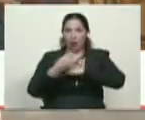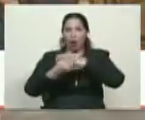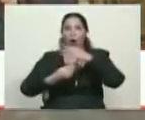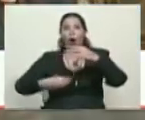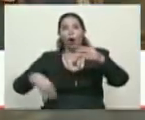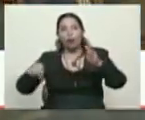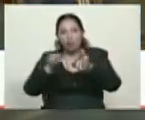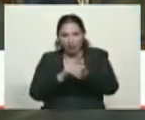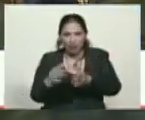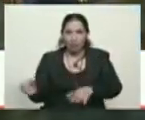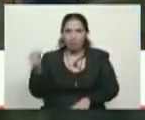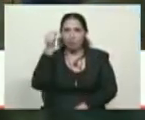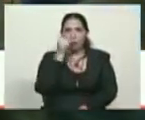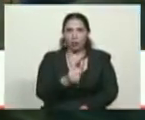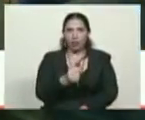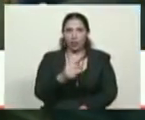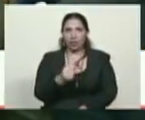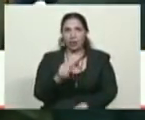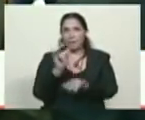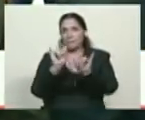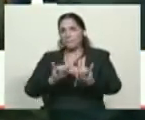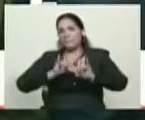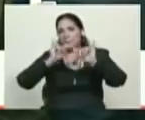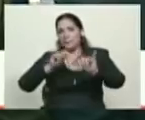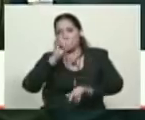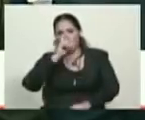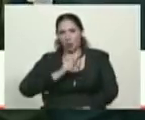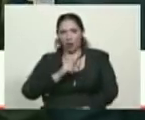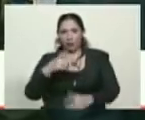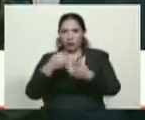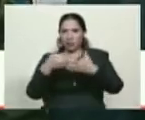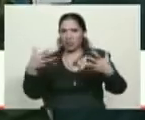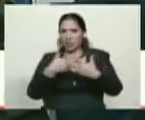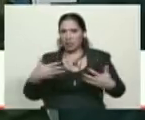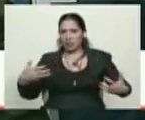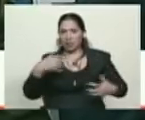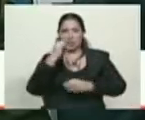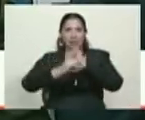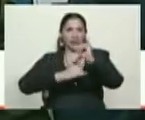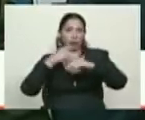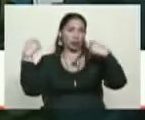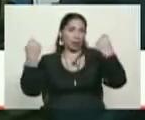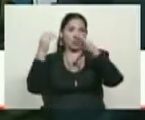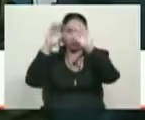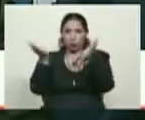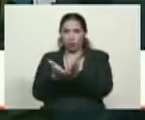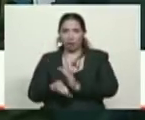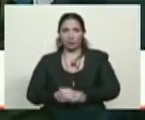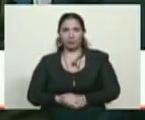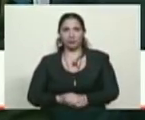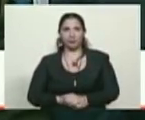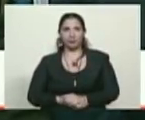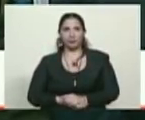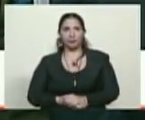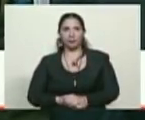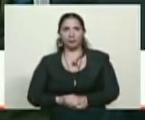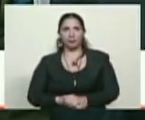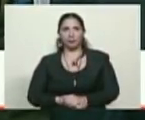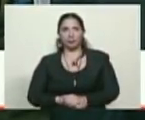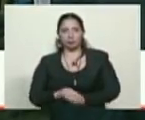en esta época. El guión internacional, en primer lugar. La campaña mundial. Uno